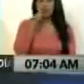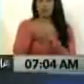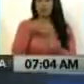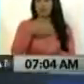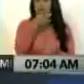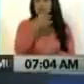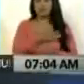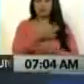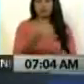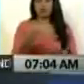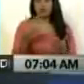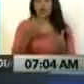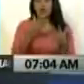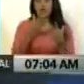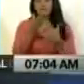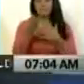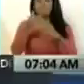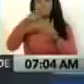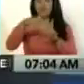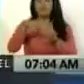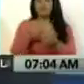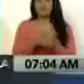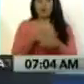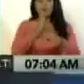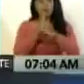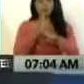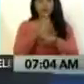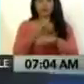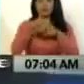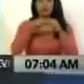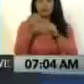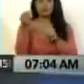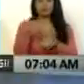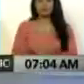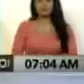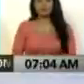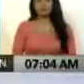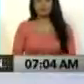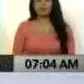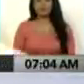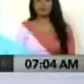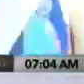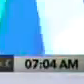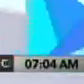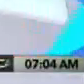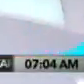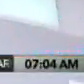ponerle en disposición a través de las pantallas de Venezolana de Televisión. Vamos a hacer una pausa y ya volvemos con más.